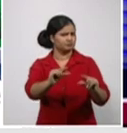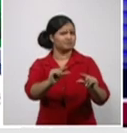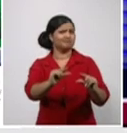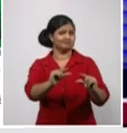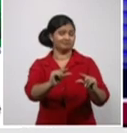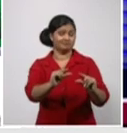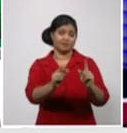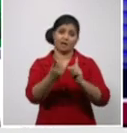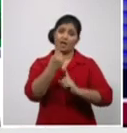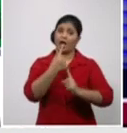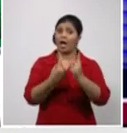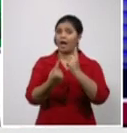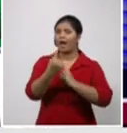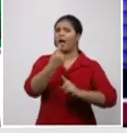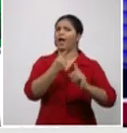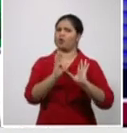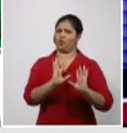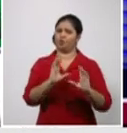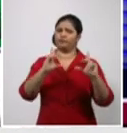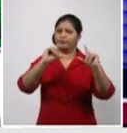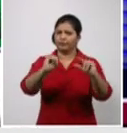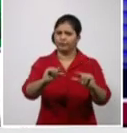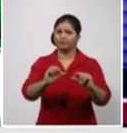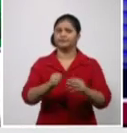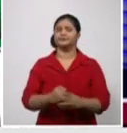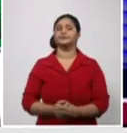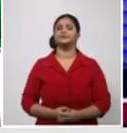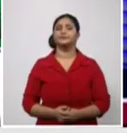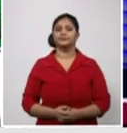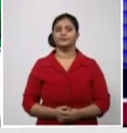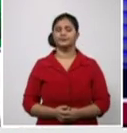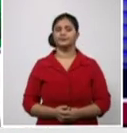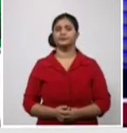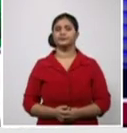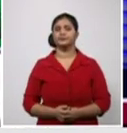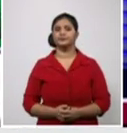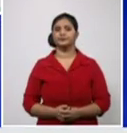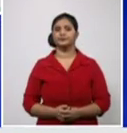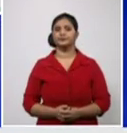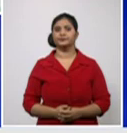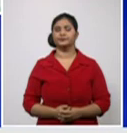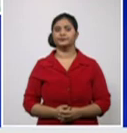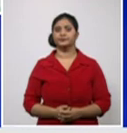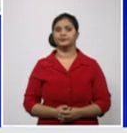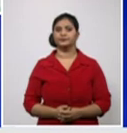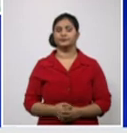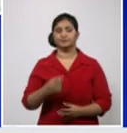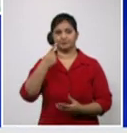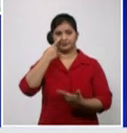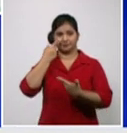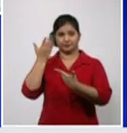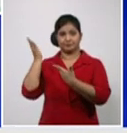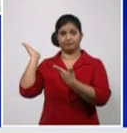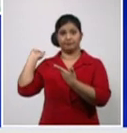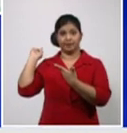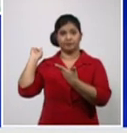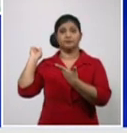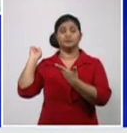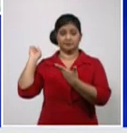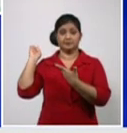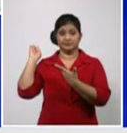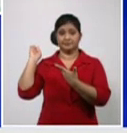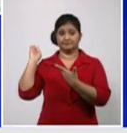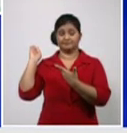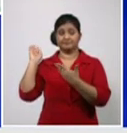finalmente quizás pueda ir disminuyendo. En el gráfico podemos ver cómo el día de ayer,